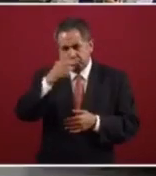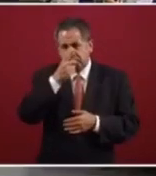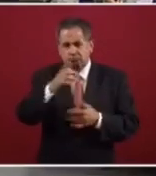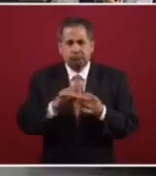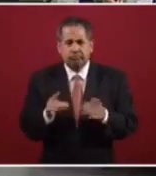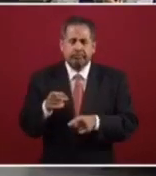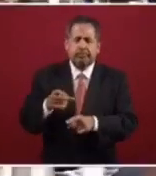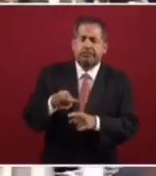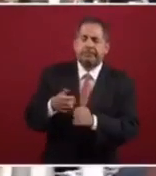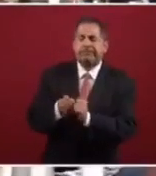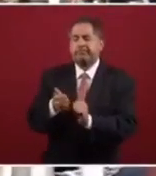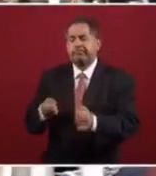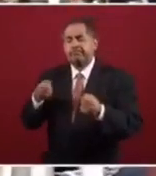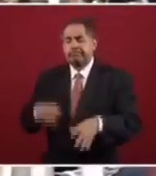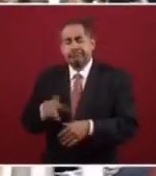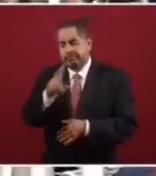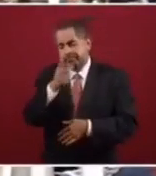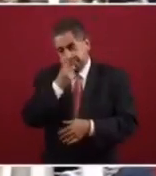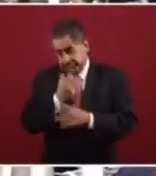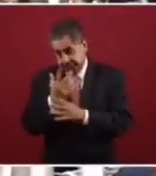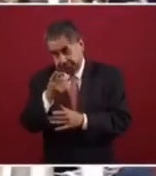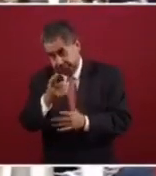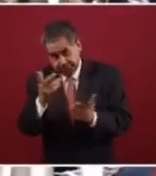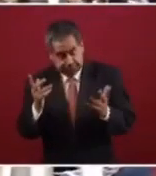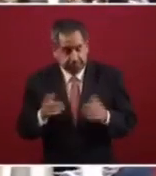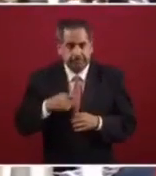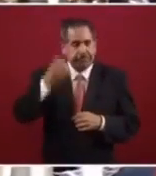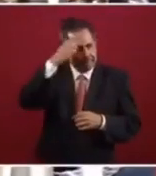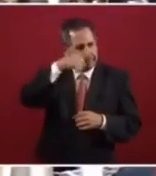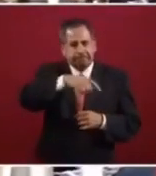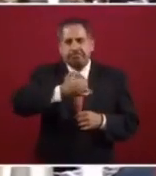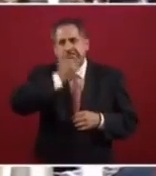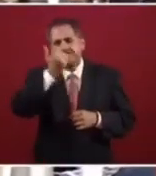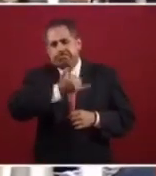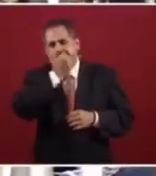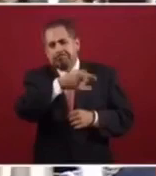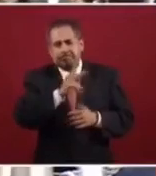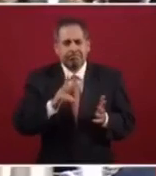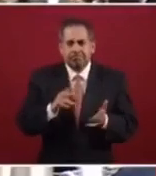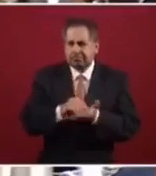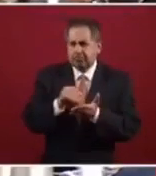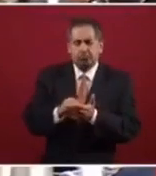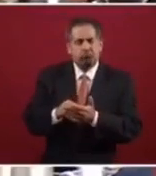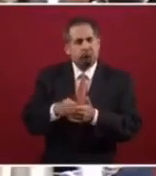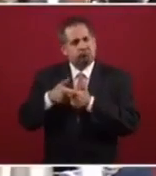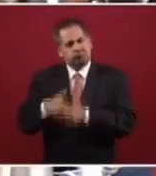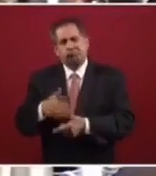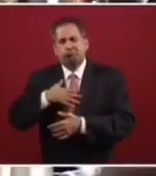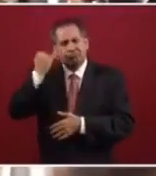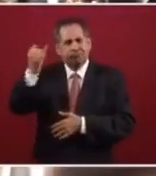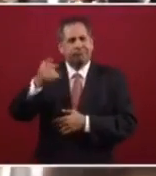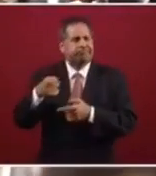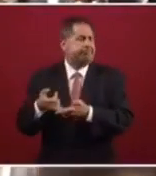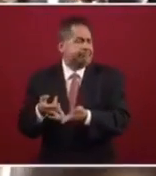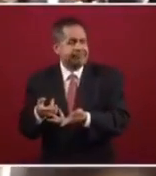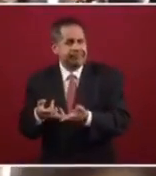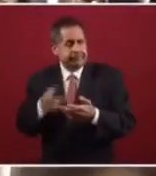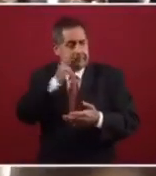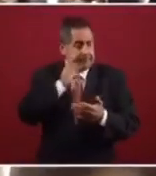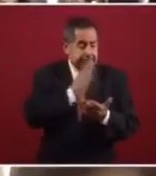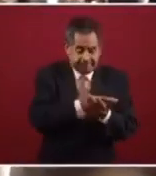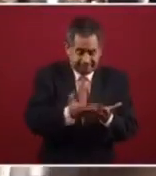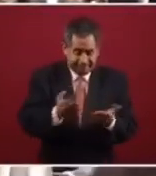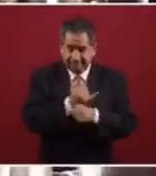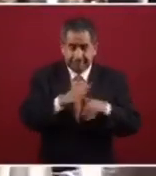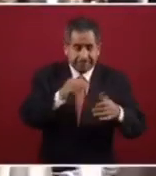ha hablado que no existe esta recesión, que los expertos están equivocados, pero se mantiene entonces en esta postura a pesar de las pruebas